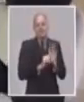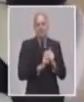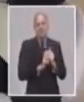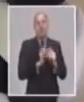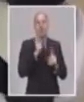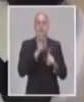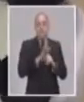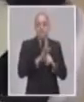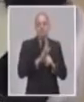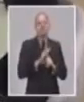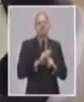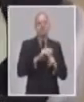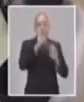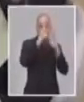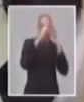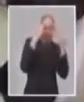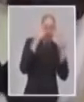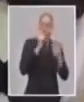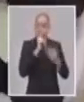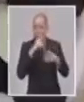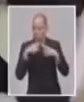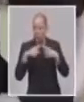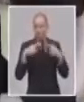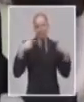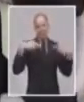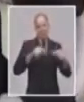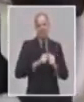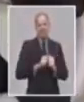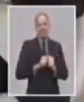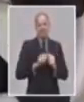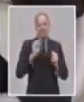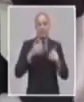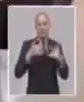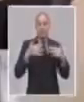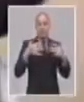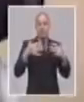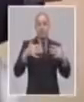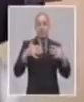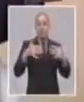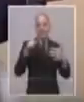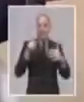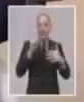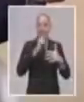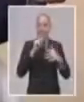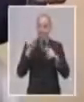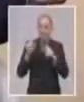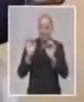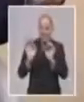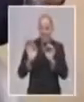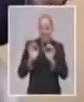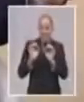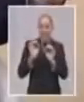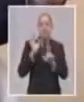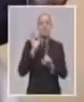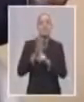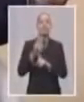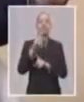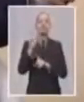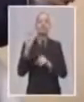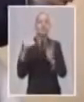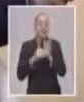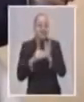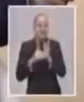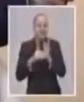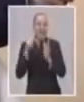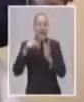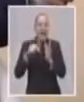un comportamiento inestable, inusual. Pero además, muchos de los políticos que participaron en el golpe, de pronto, la cantidad